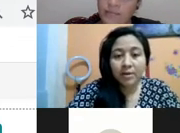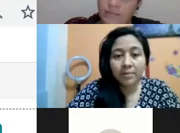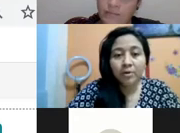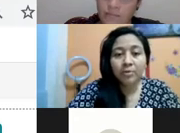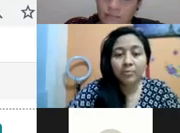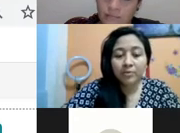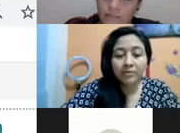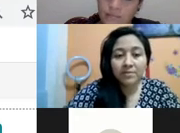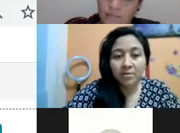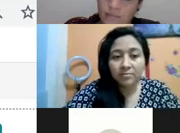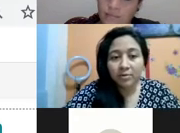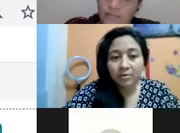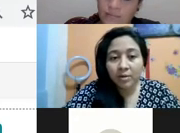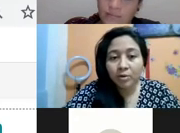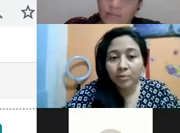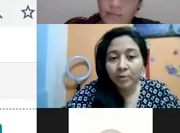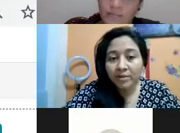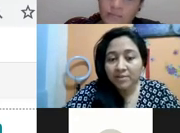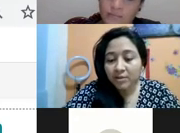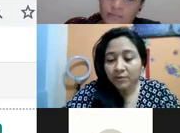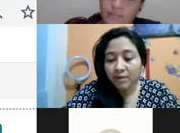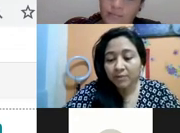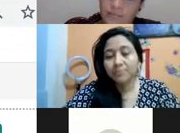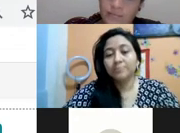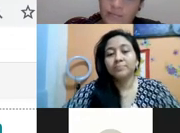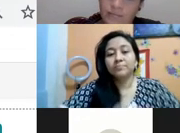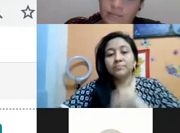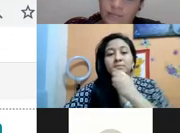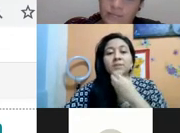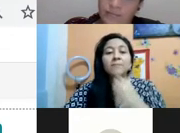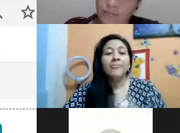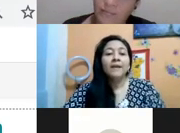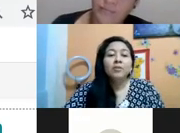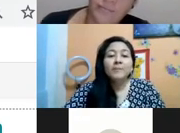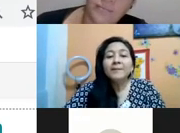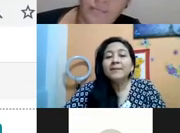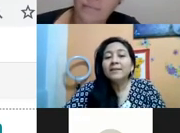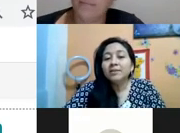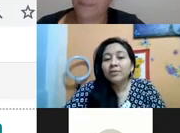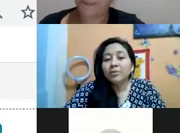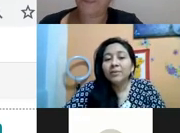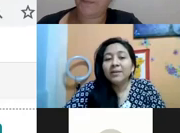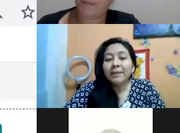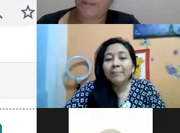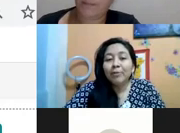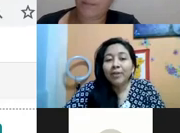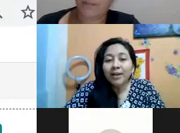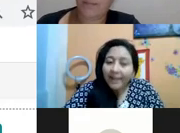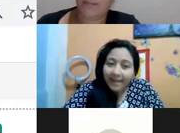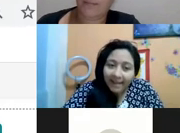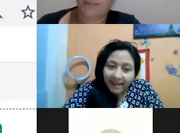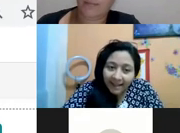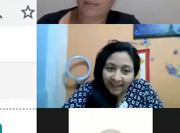por ejemplo, una afirmación. Los videos no pueden ser incrustados. ¿Sí? Normalmente aquí lo recomendable es